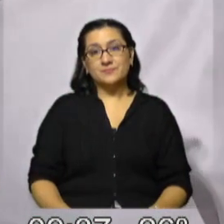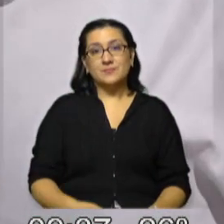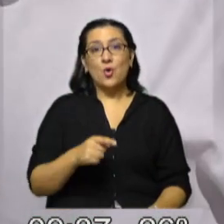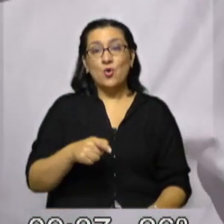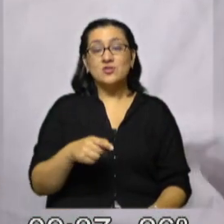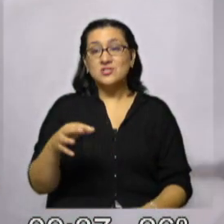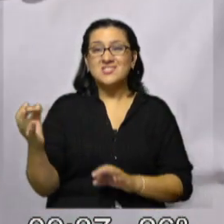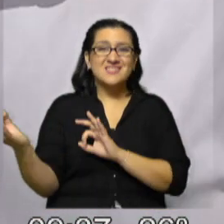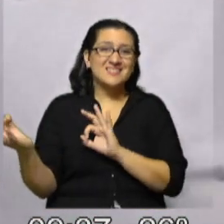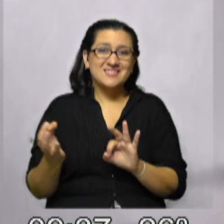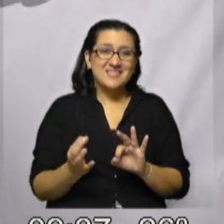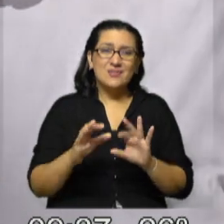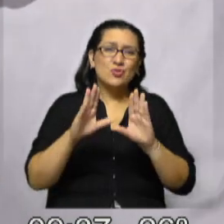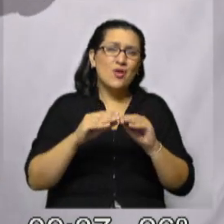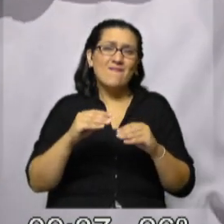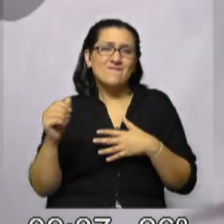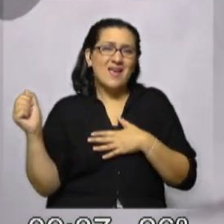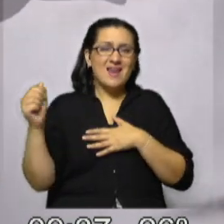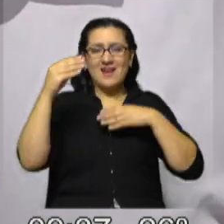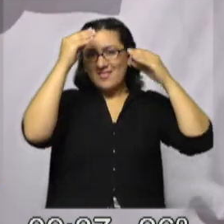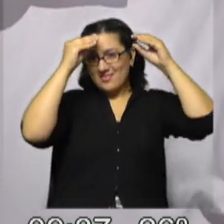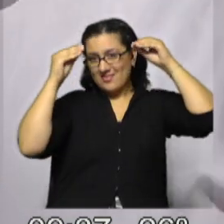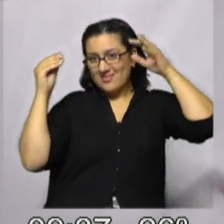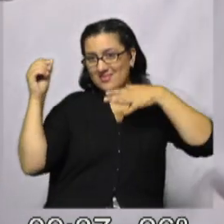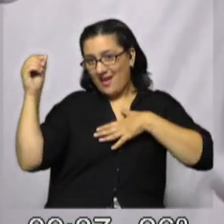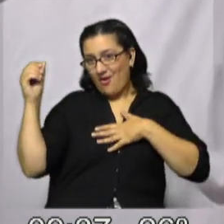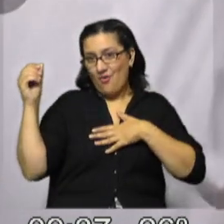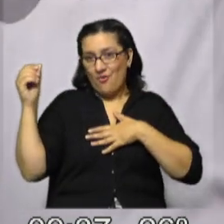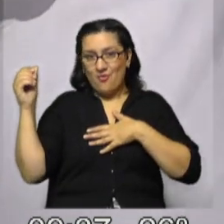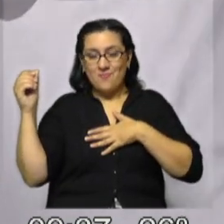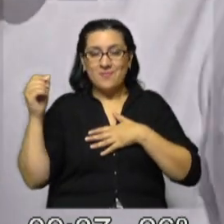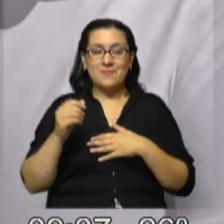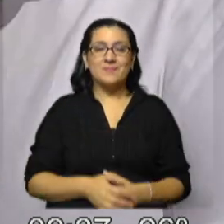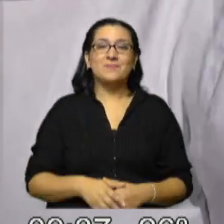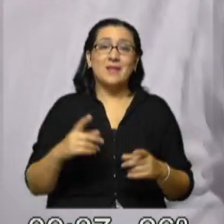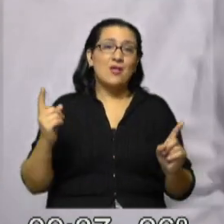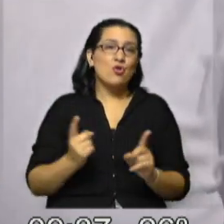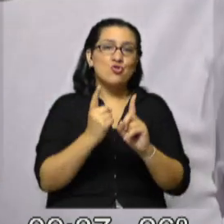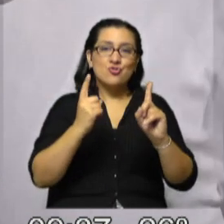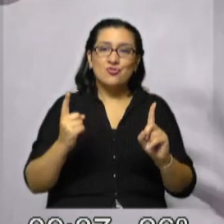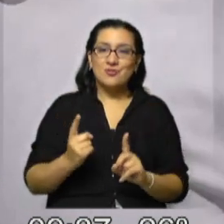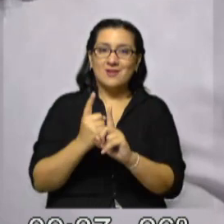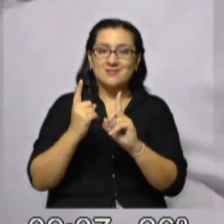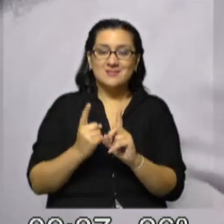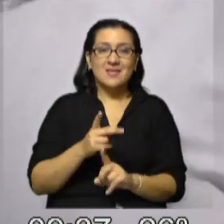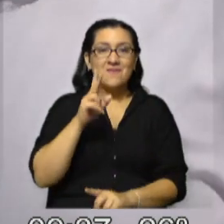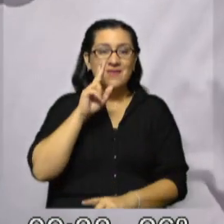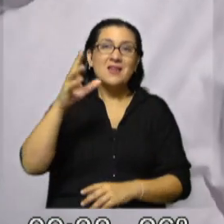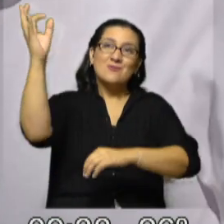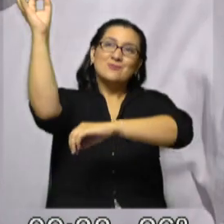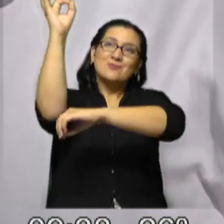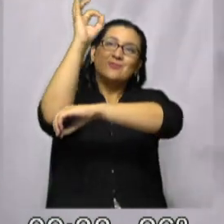tango para que la gente joven, los veteranos, las veteranas vengan a bailar, vengan a disfrutar, vengan a encontrarse, vengan a ver una puesta de